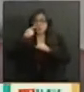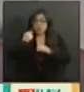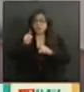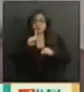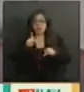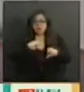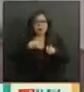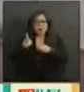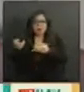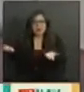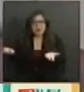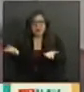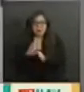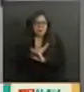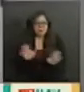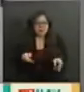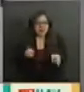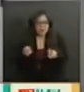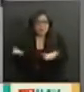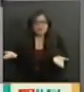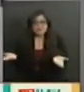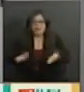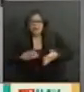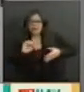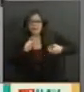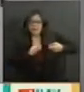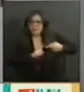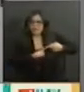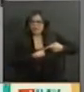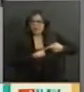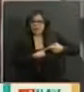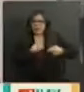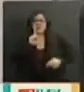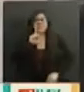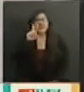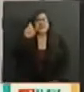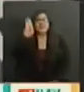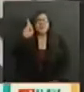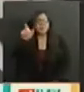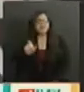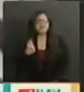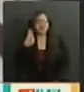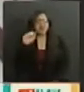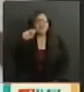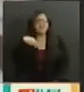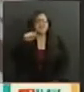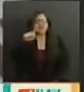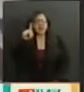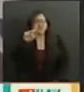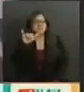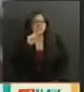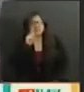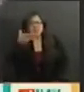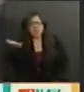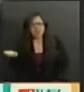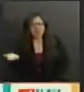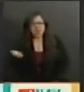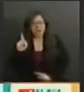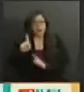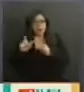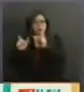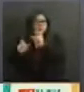autorizado prácticamente por nadie, ¿no? O sea, primero que nada, ¿quién es Banksy? O sea, se corren rumores, dicen que